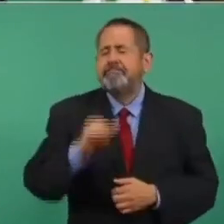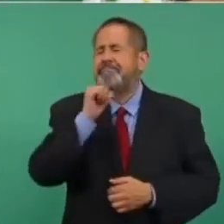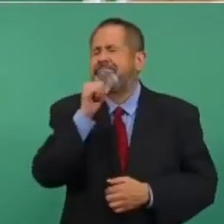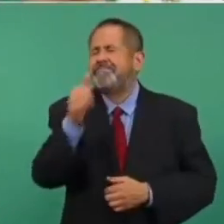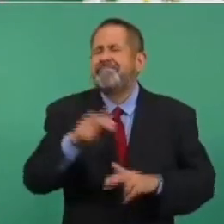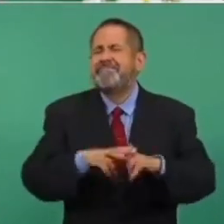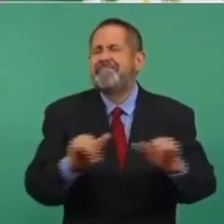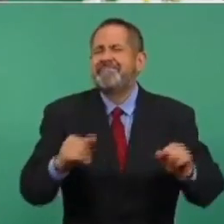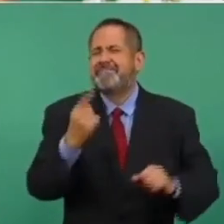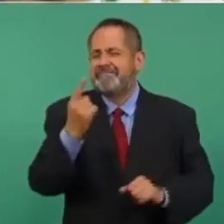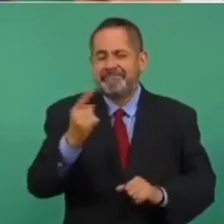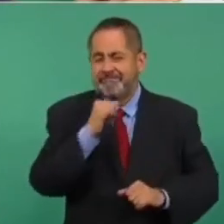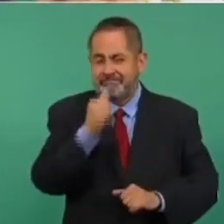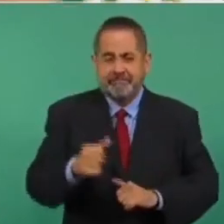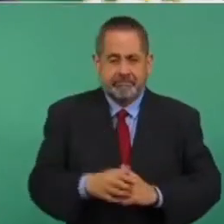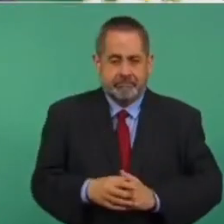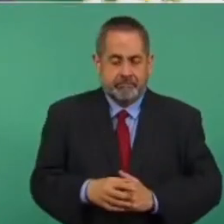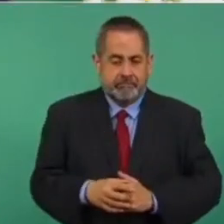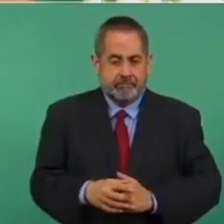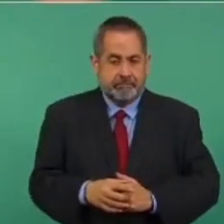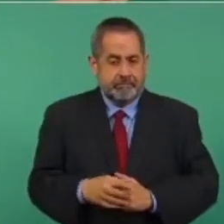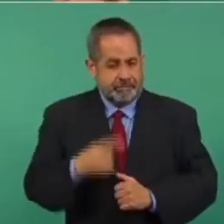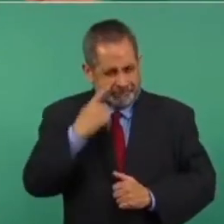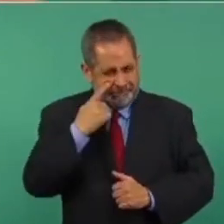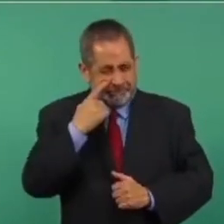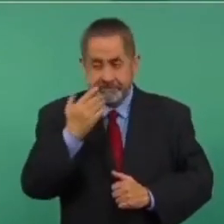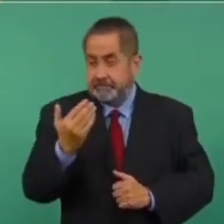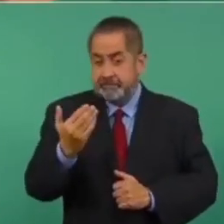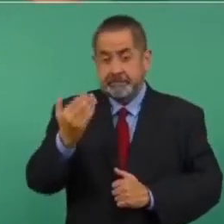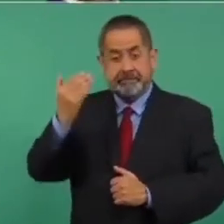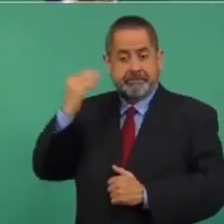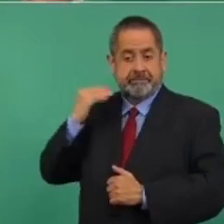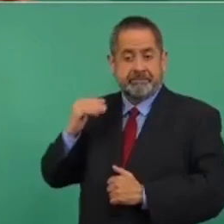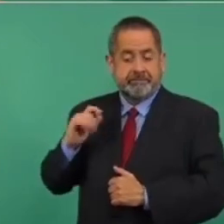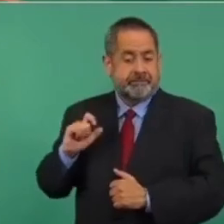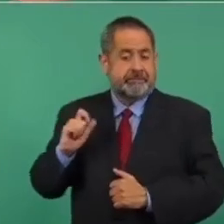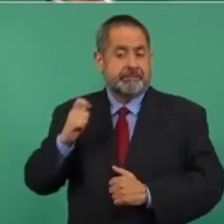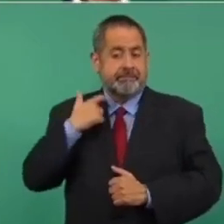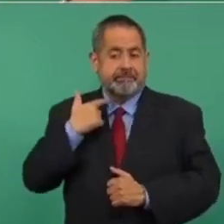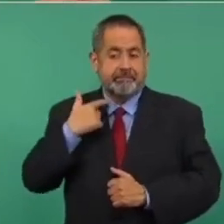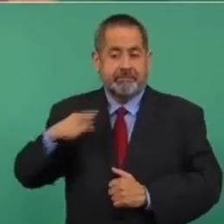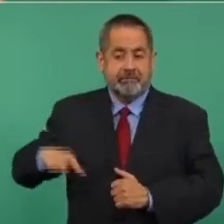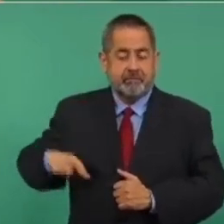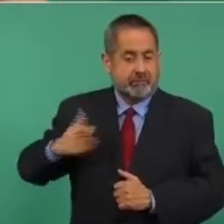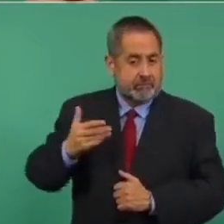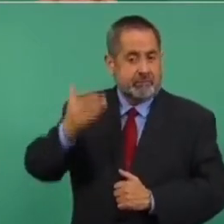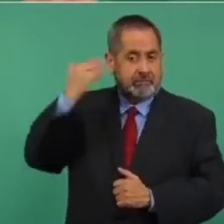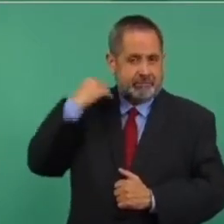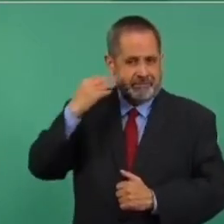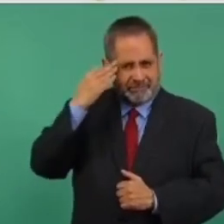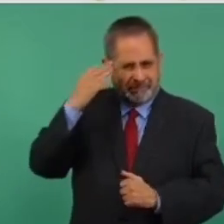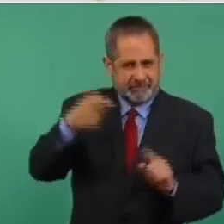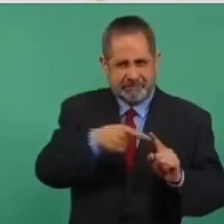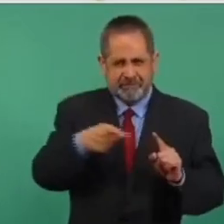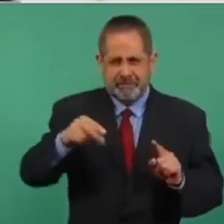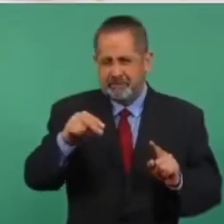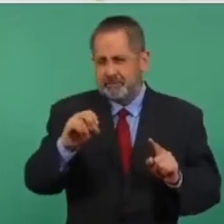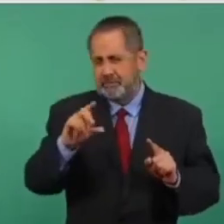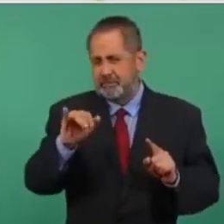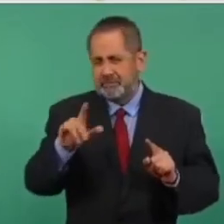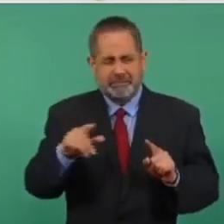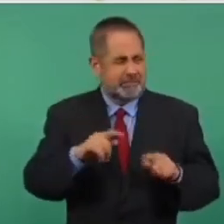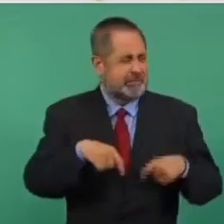Revisen cuántas concesiones entregaron los gobiernos neoliberales. En